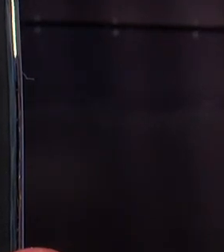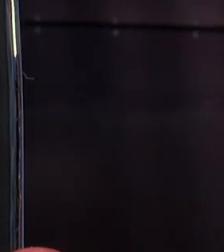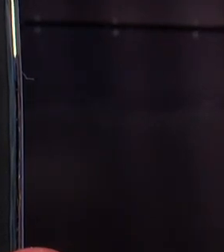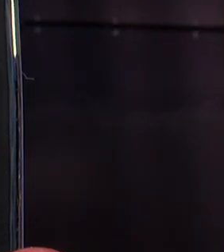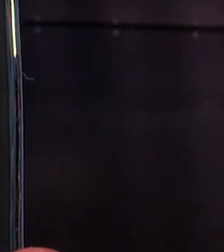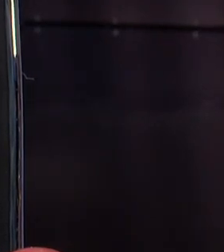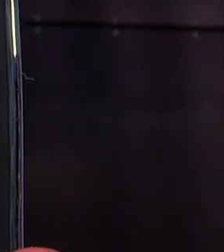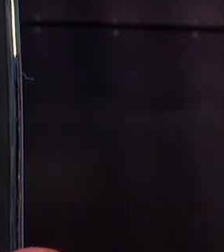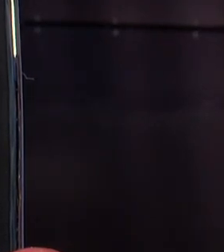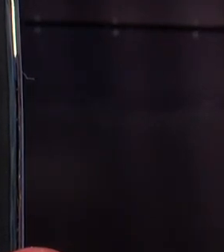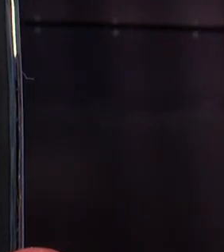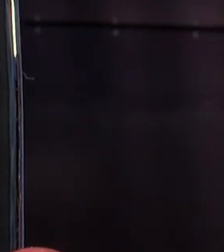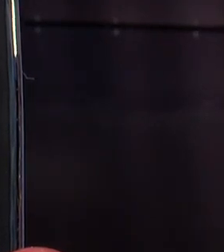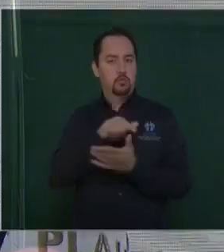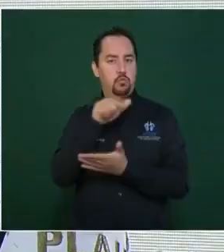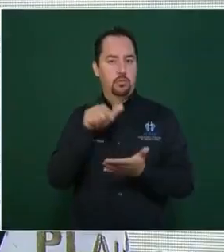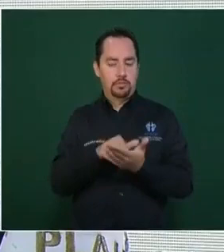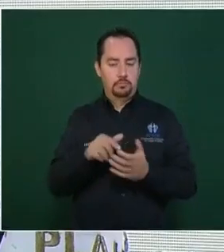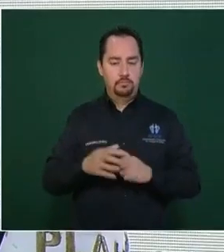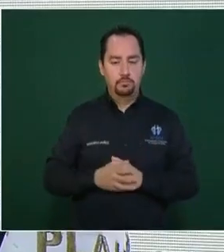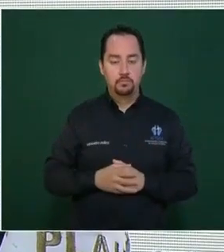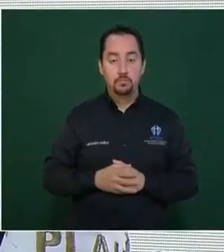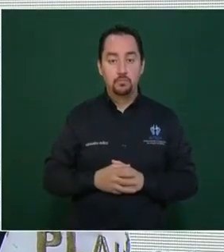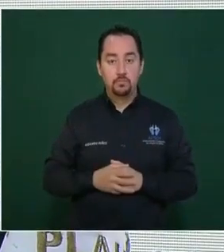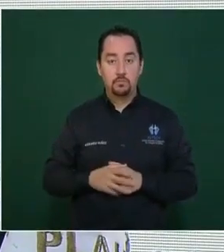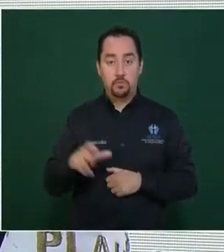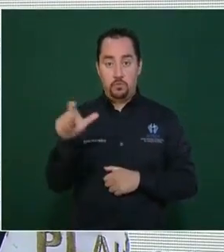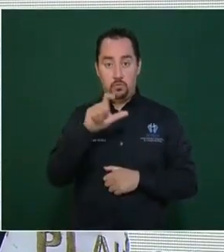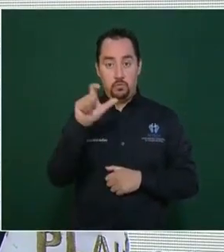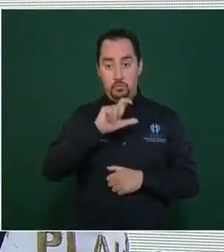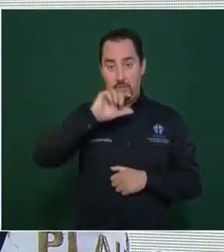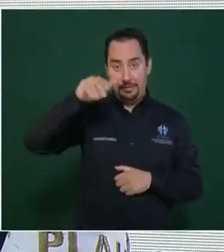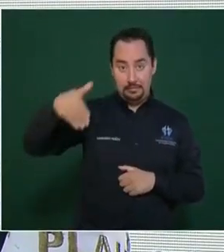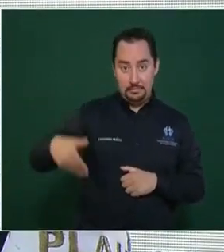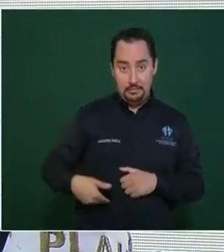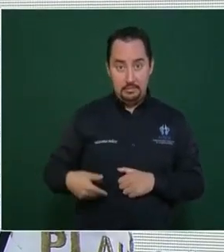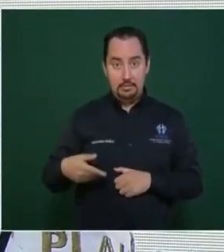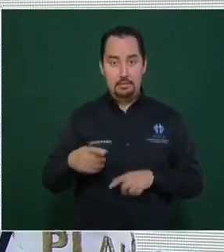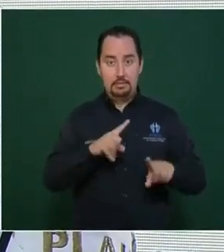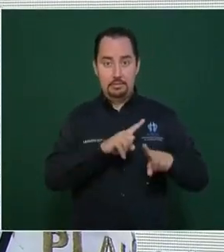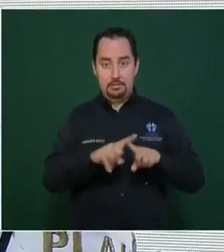Y al parecer no tenemos... Ahí está.